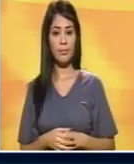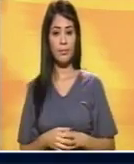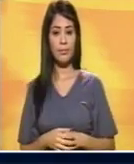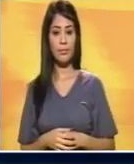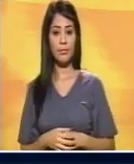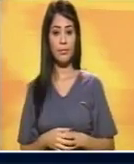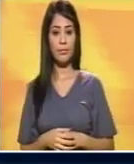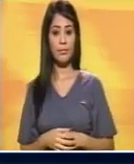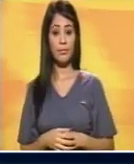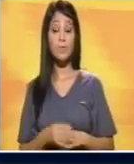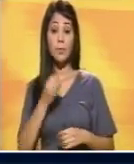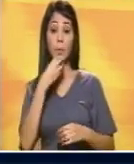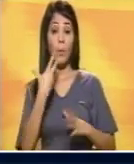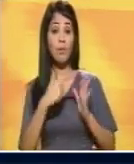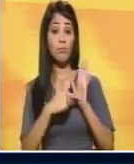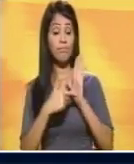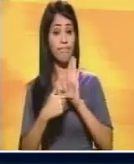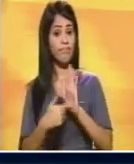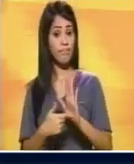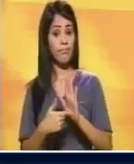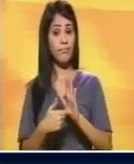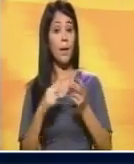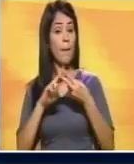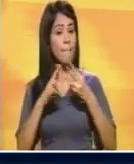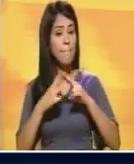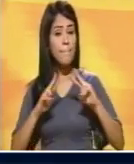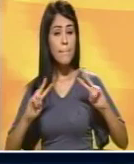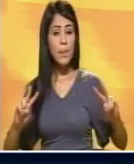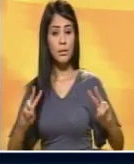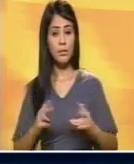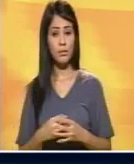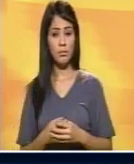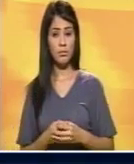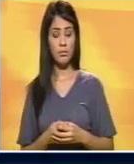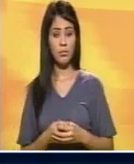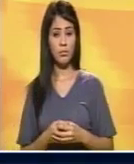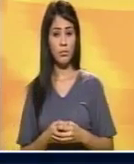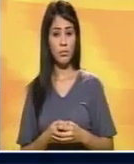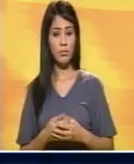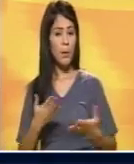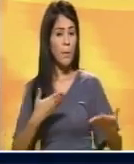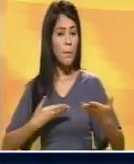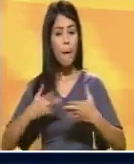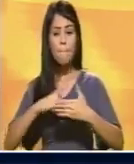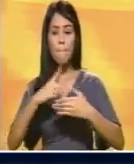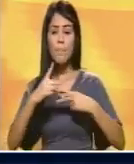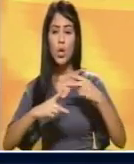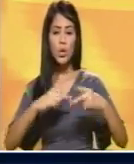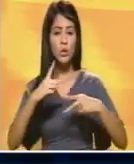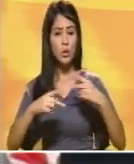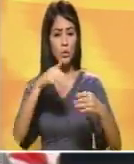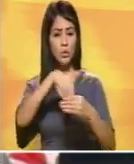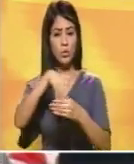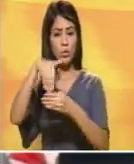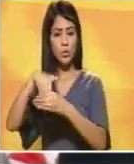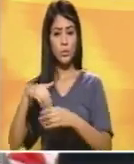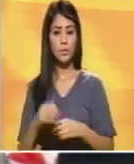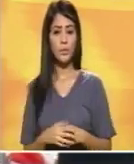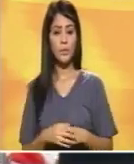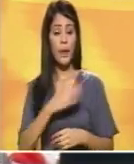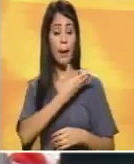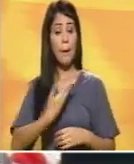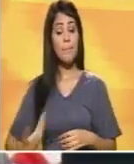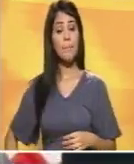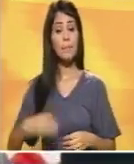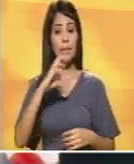los términos de civismo y de paz convenientes para todo proceso electoral. La presidenta